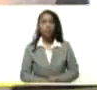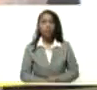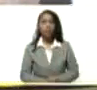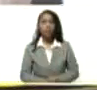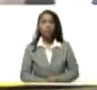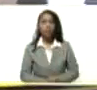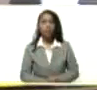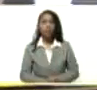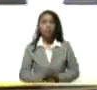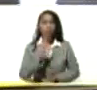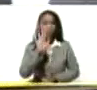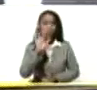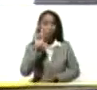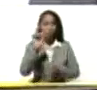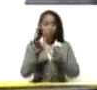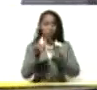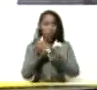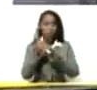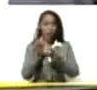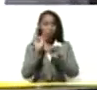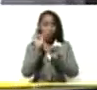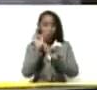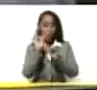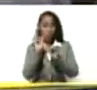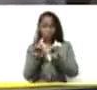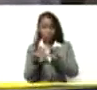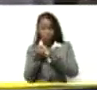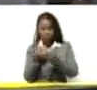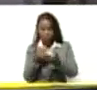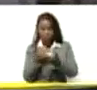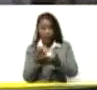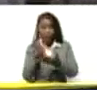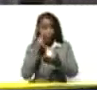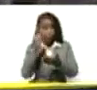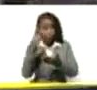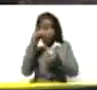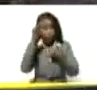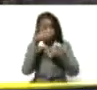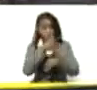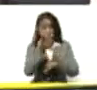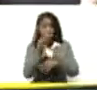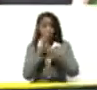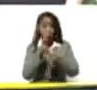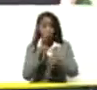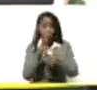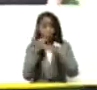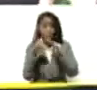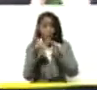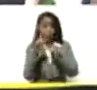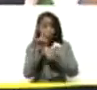Déjame ver qué mensaje tengo por aquí. ¿Qué está pendiente de los mensajes? ¿Ustedes responden los mensajes?